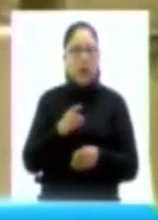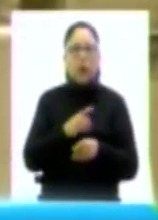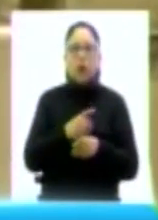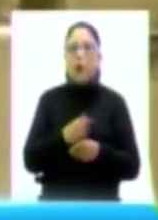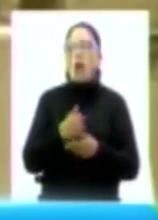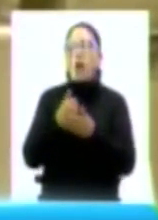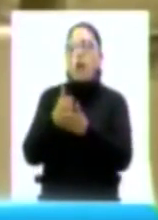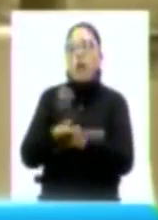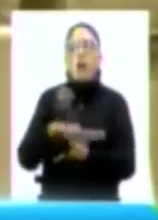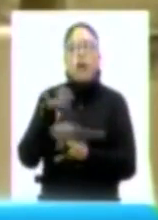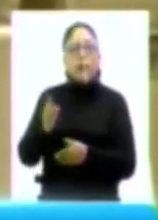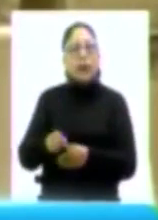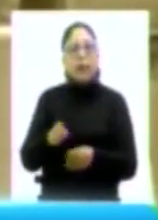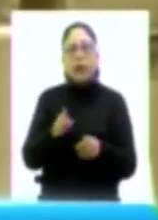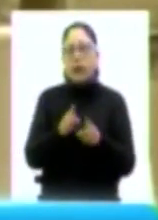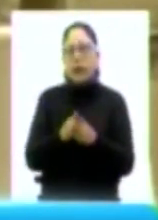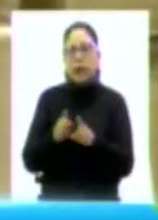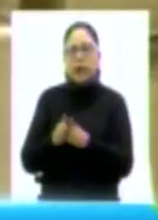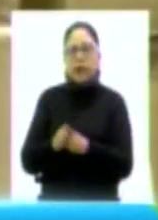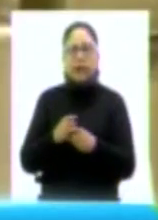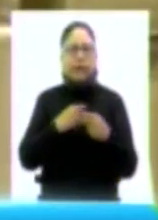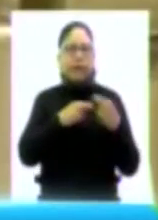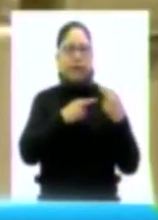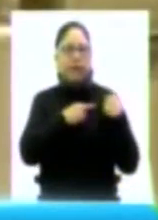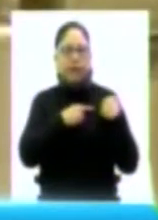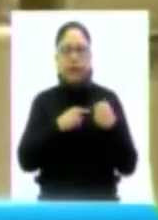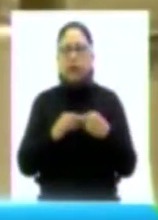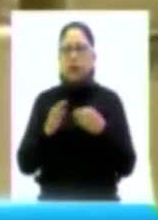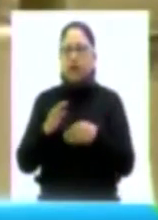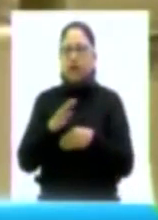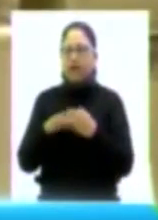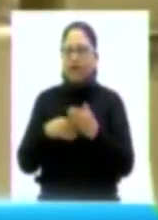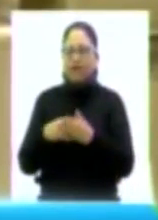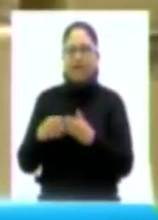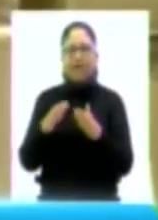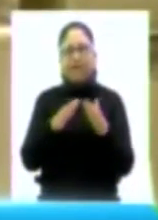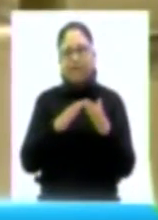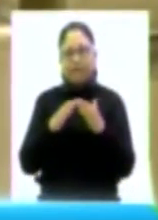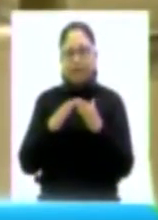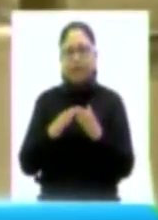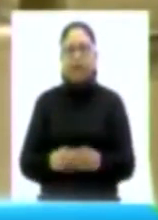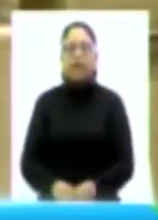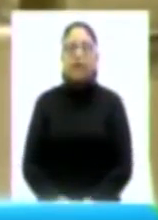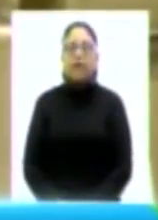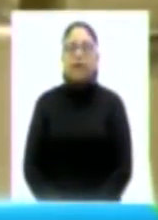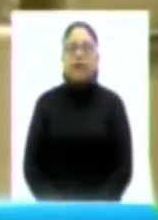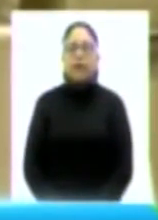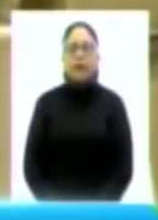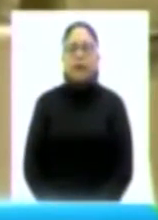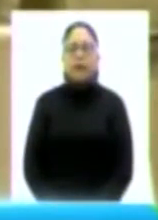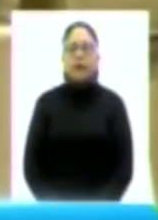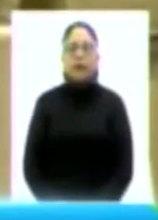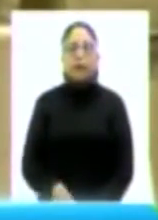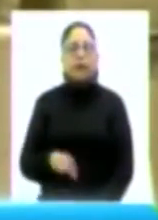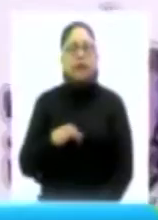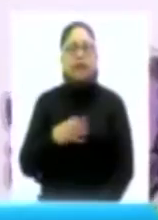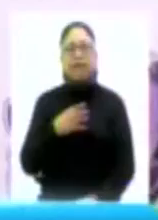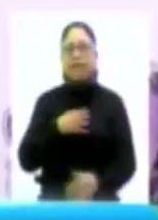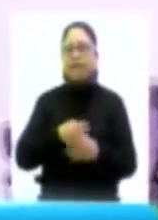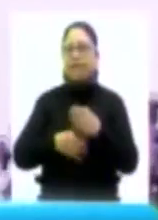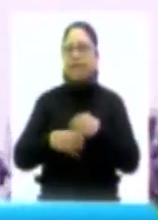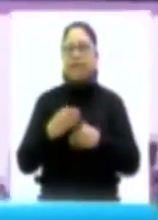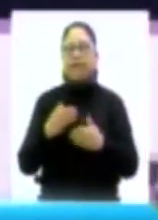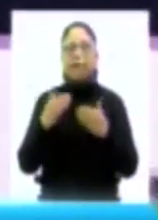efectuarse de una manera absolutamente responsable con toda la población. Adicionalmente, yo deseo agradecer